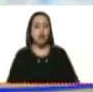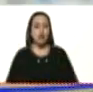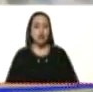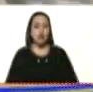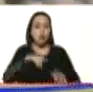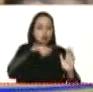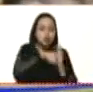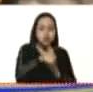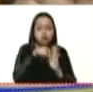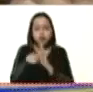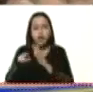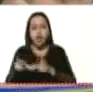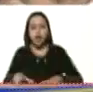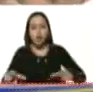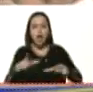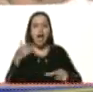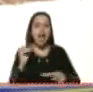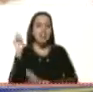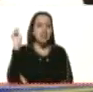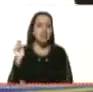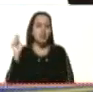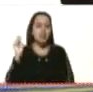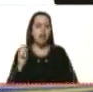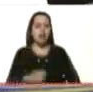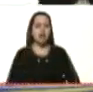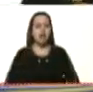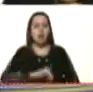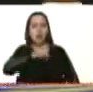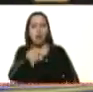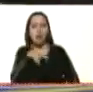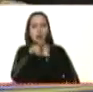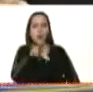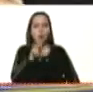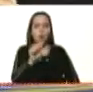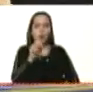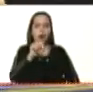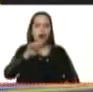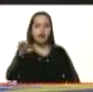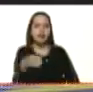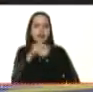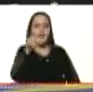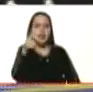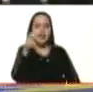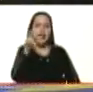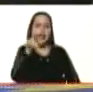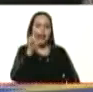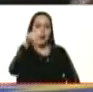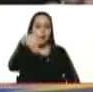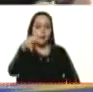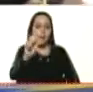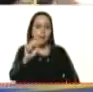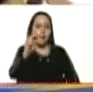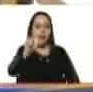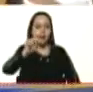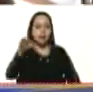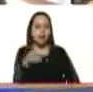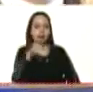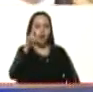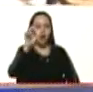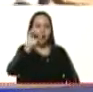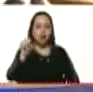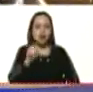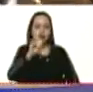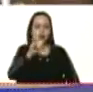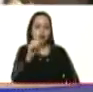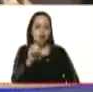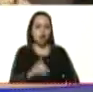recinto estaba el diputado por Calabozo, Juan Germán Rocio Nieves. A ese hombre recio, llanero, de